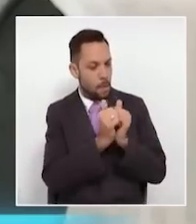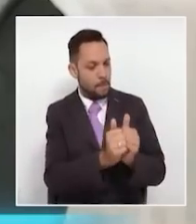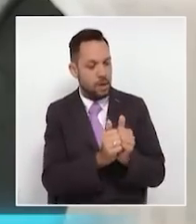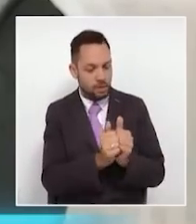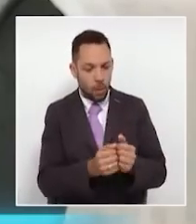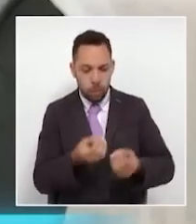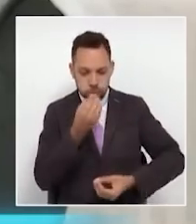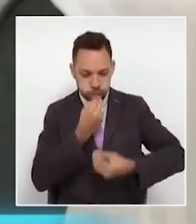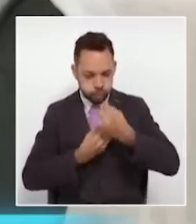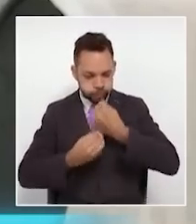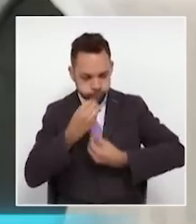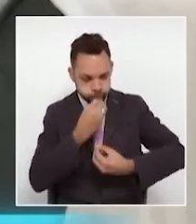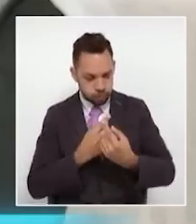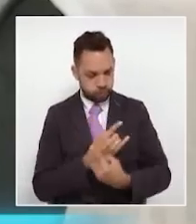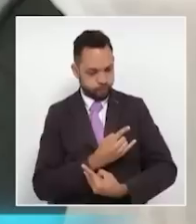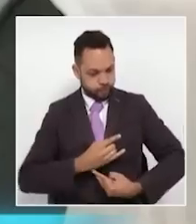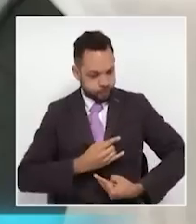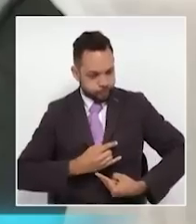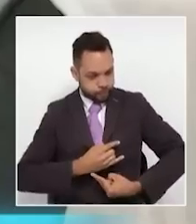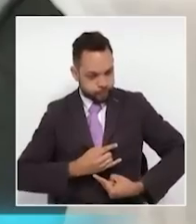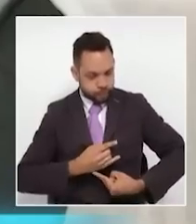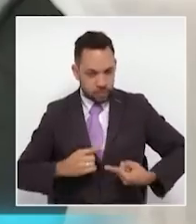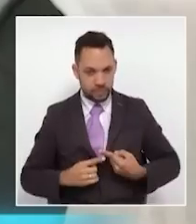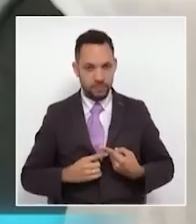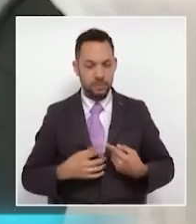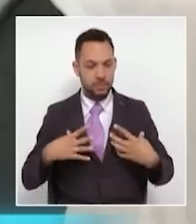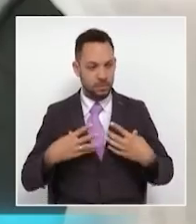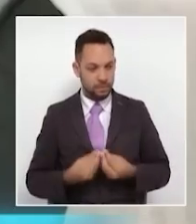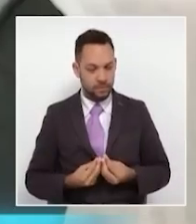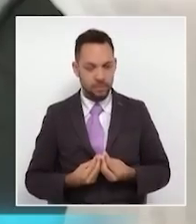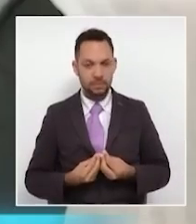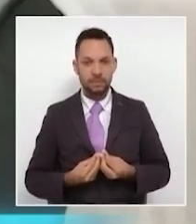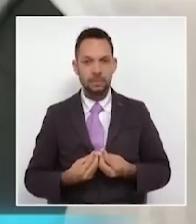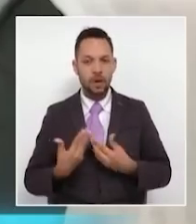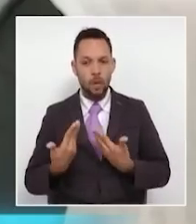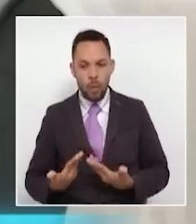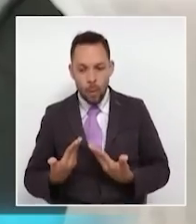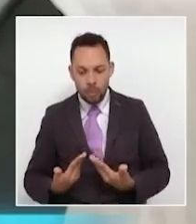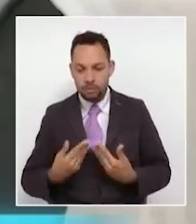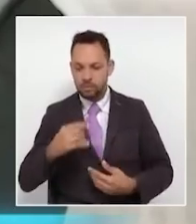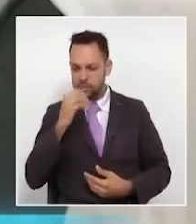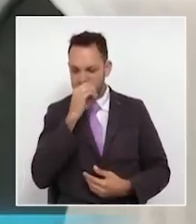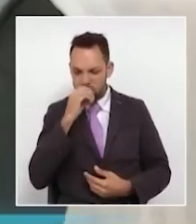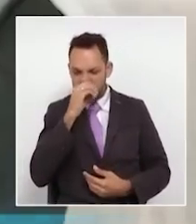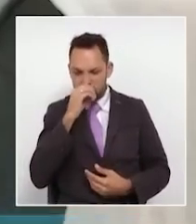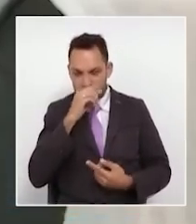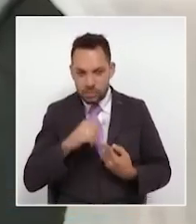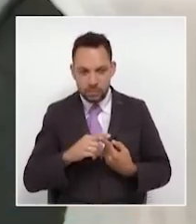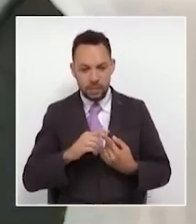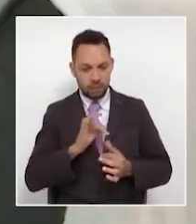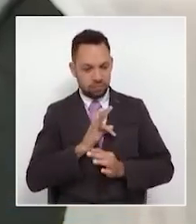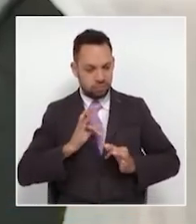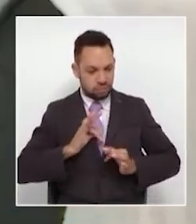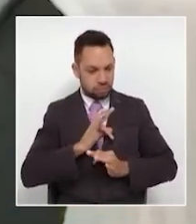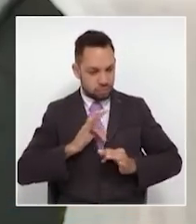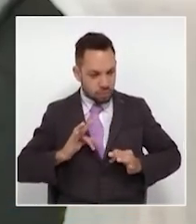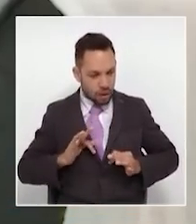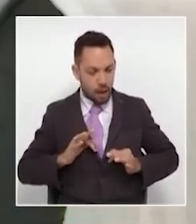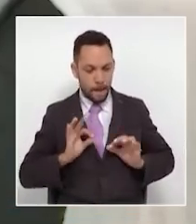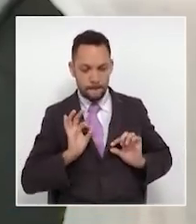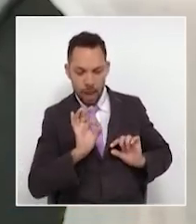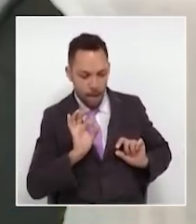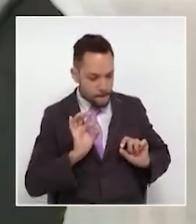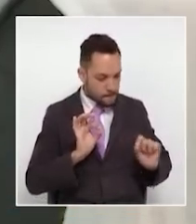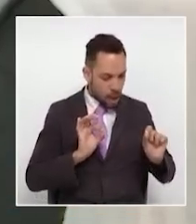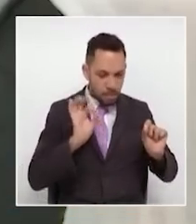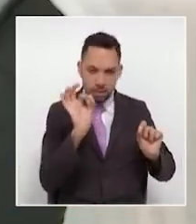en muchos pacientes acompañadas de terapias de que la acción de ozono de terapia neural de acupuntura y